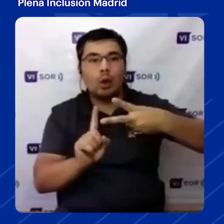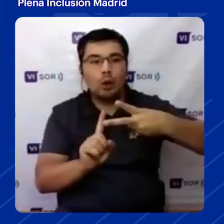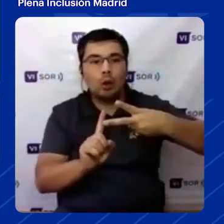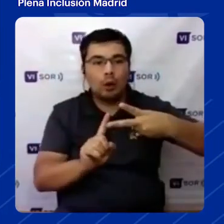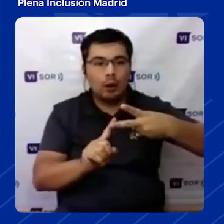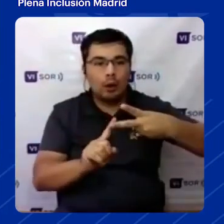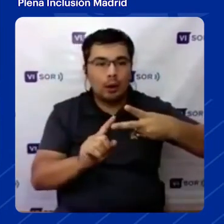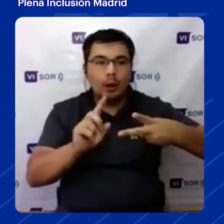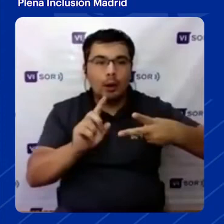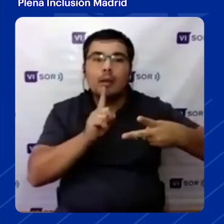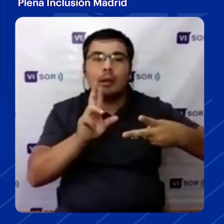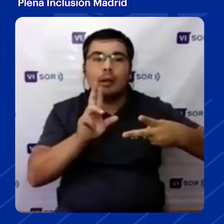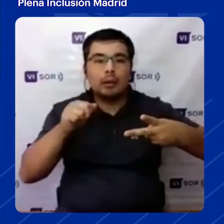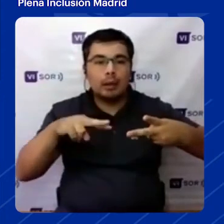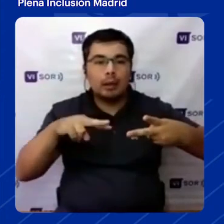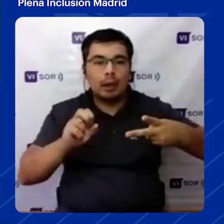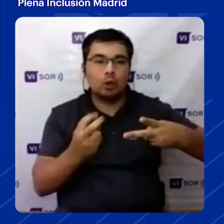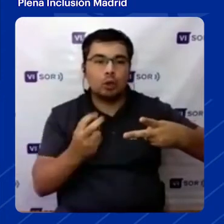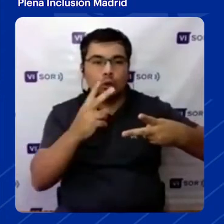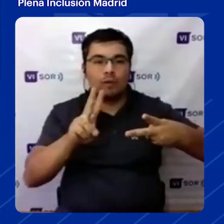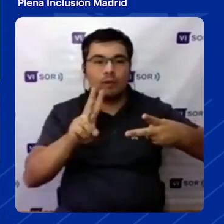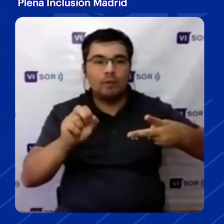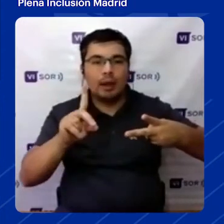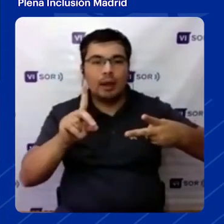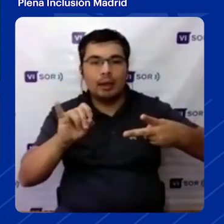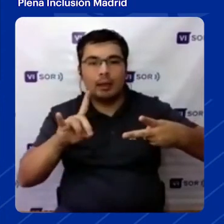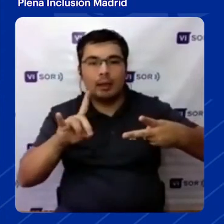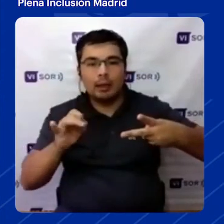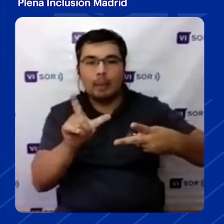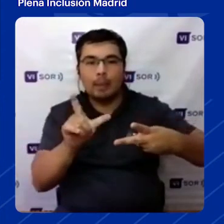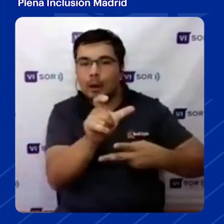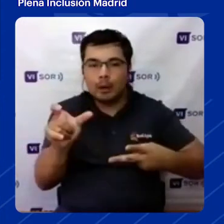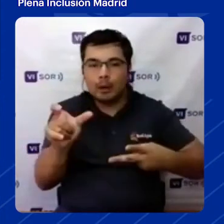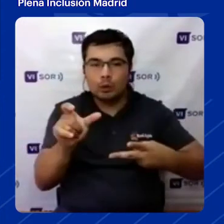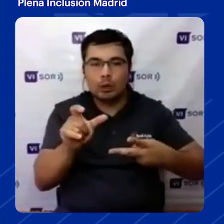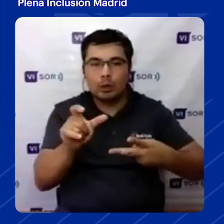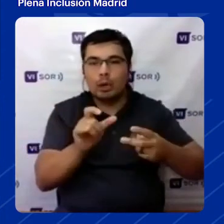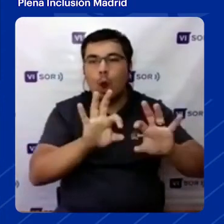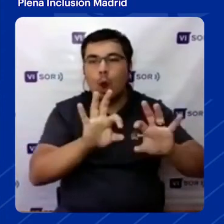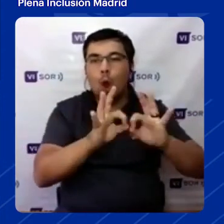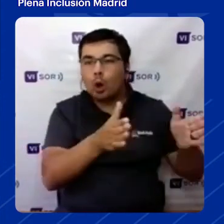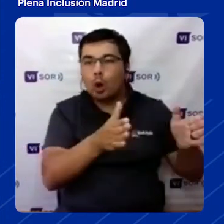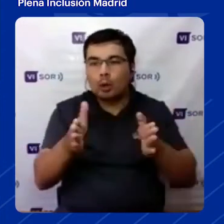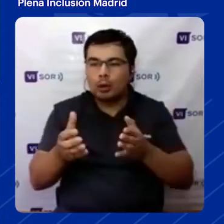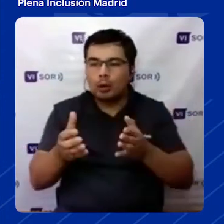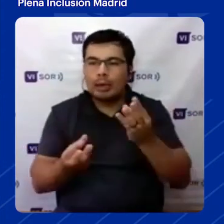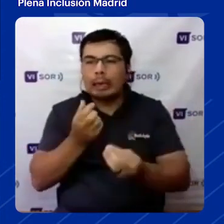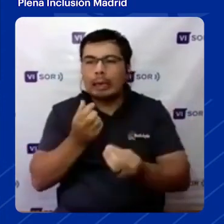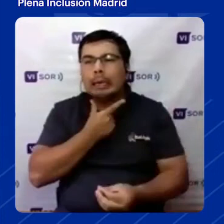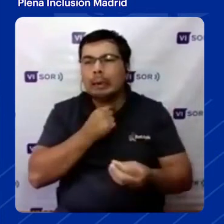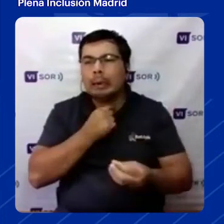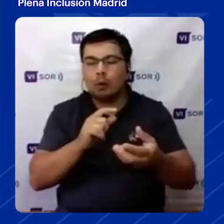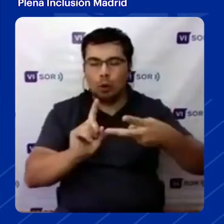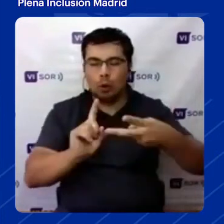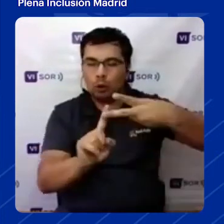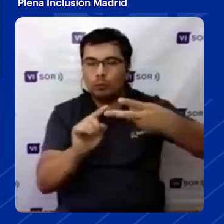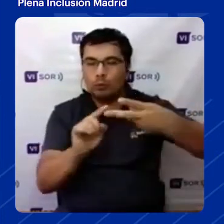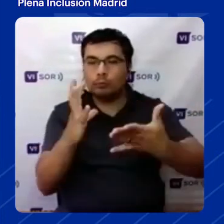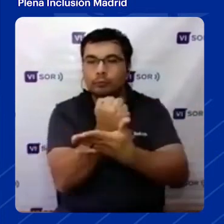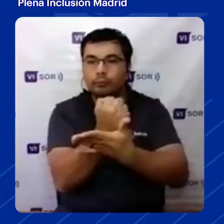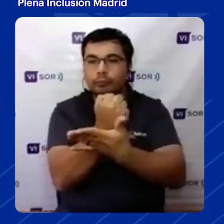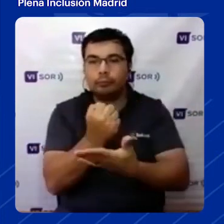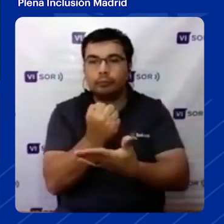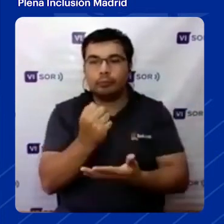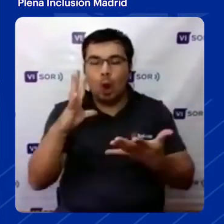Madrid, para validadores y dinamizadores. ¿Qué queremos conseguir con este Train to Validate? Pues queremos conseguir una formación